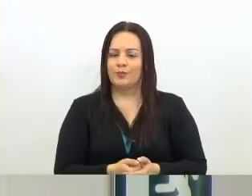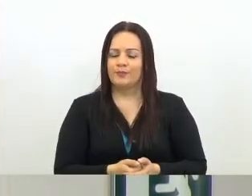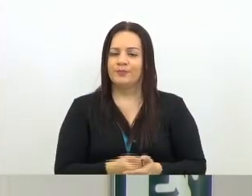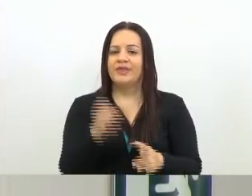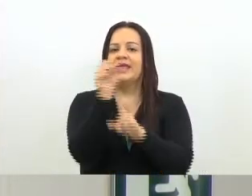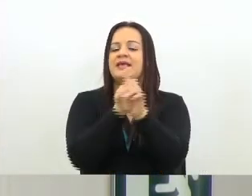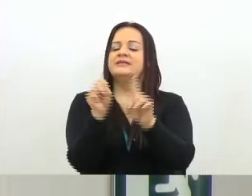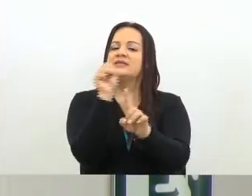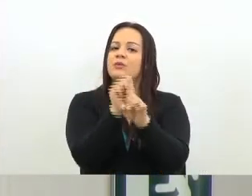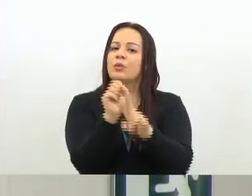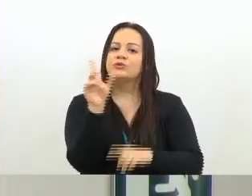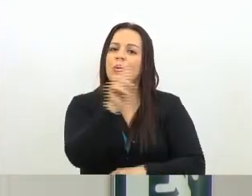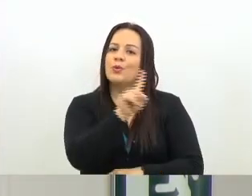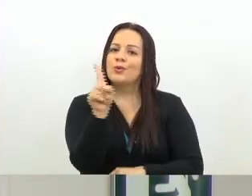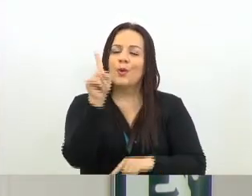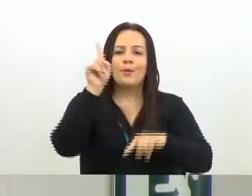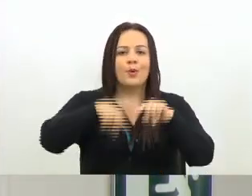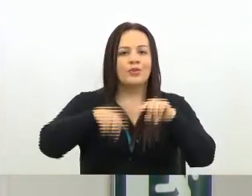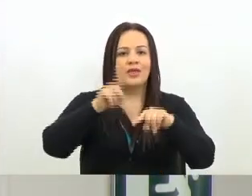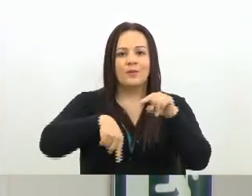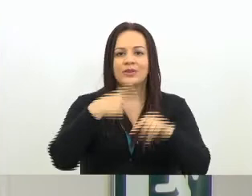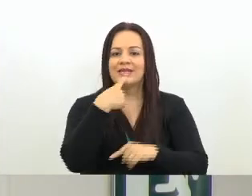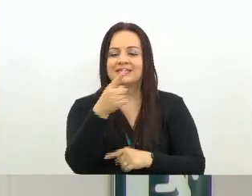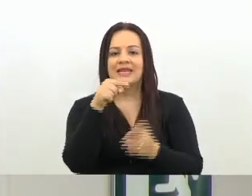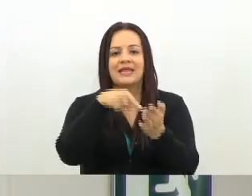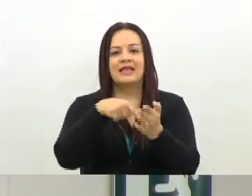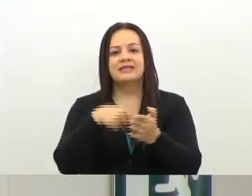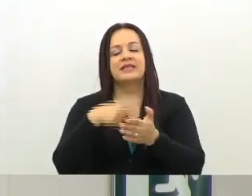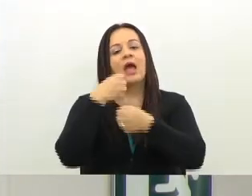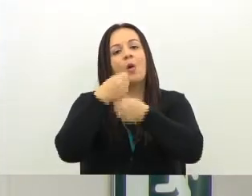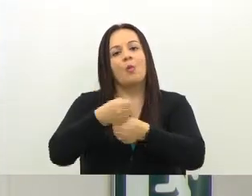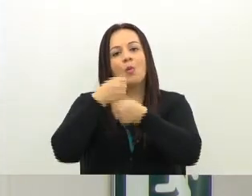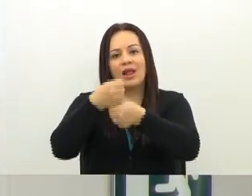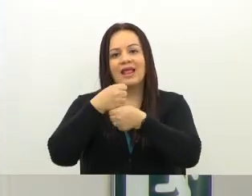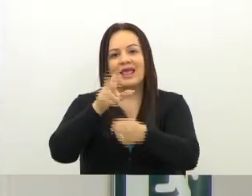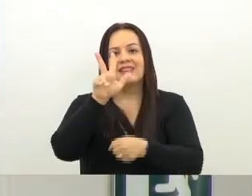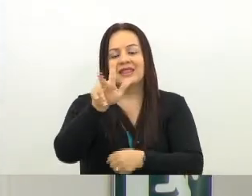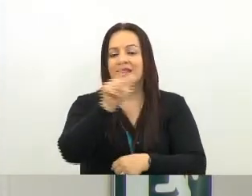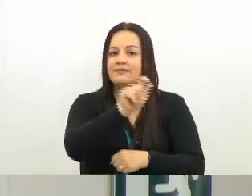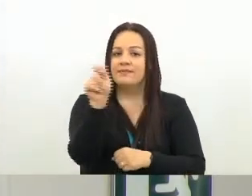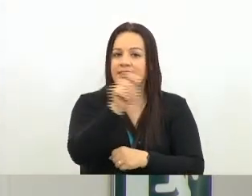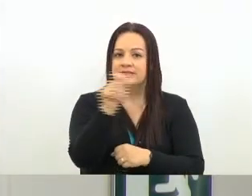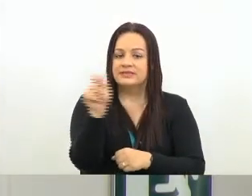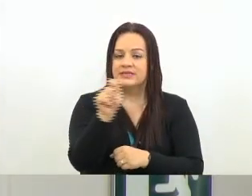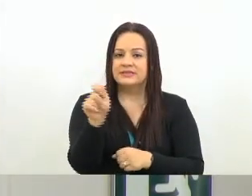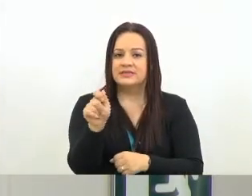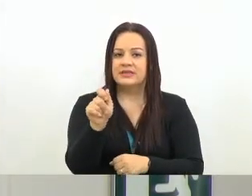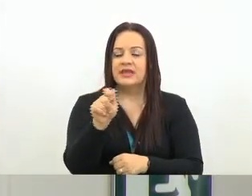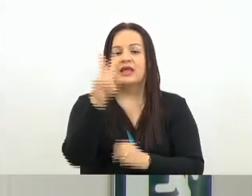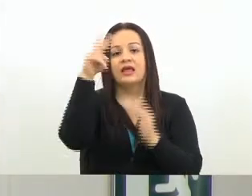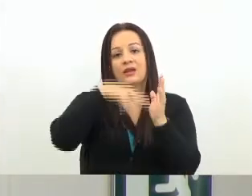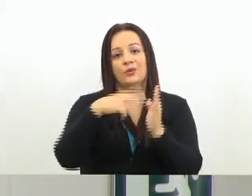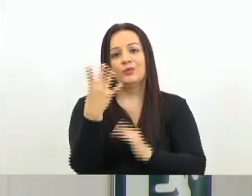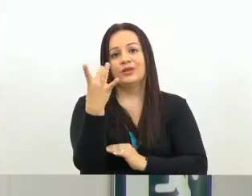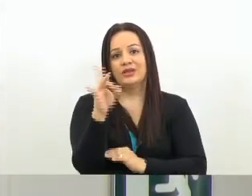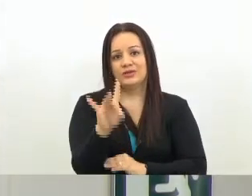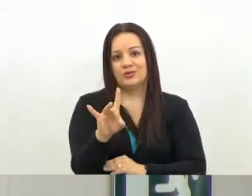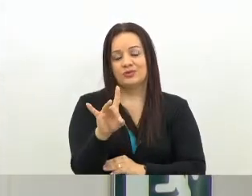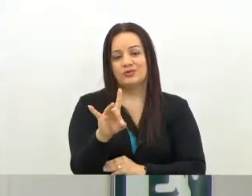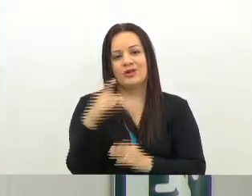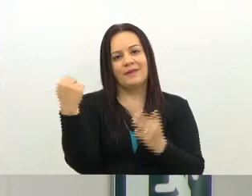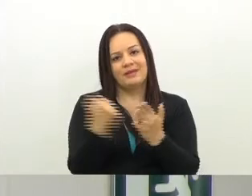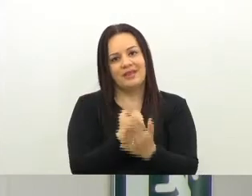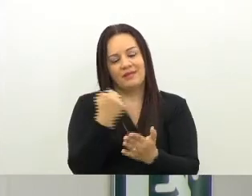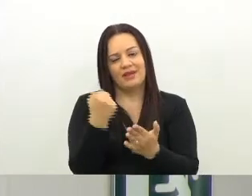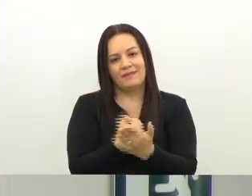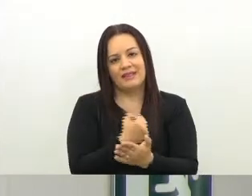Situación que no podemos indicar en esta huelga de 3 meses que nos ocupó en el 2018, lamentablemente, en